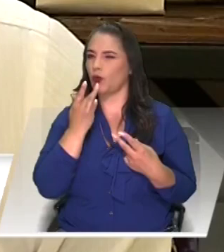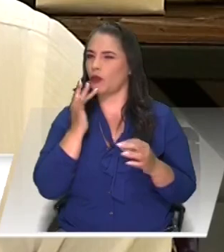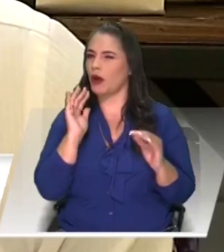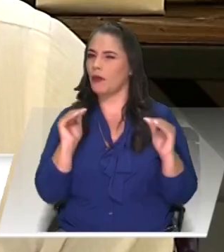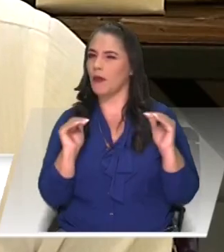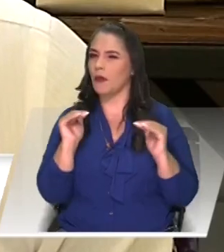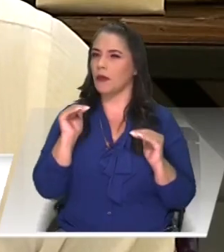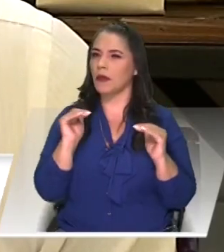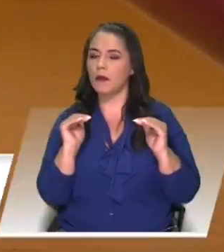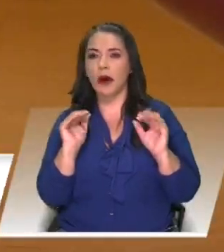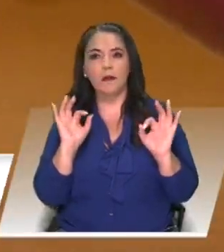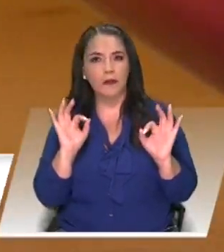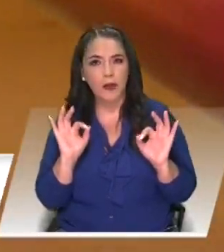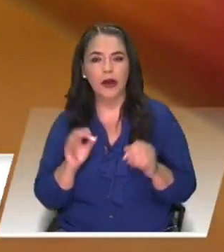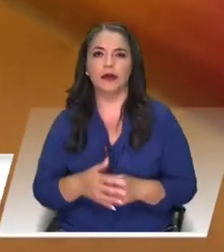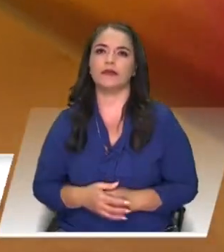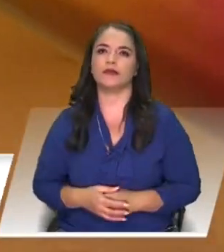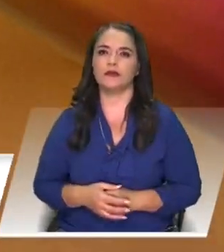equilibrada, brillante, nítida.